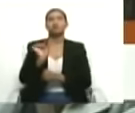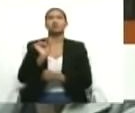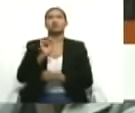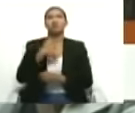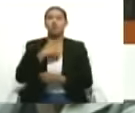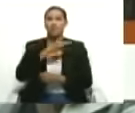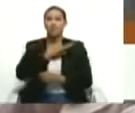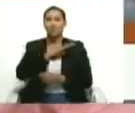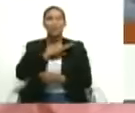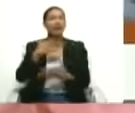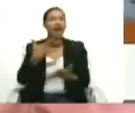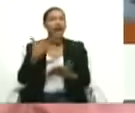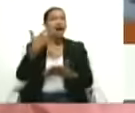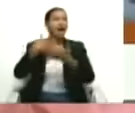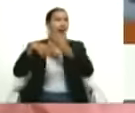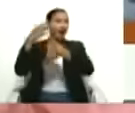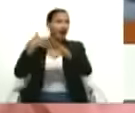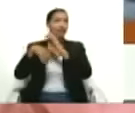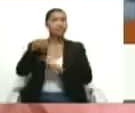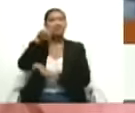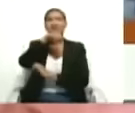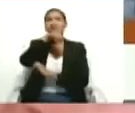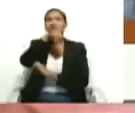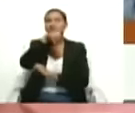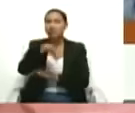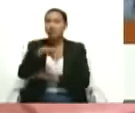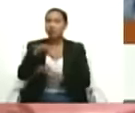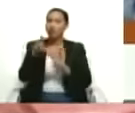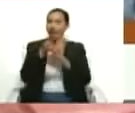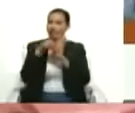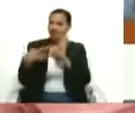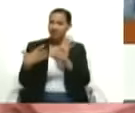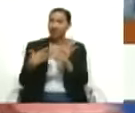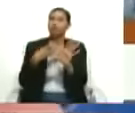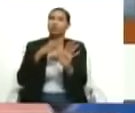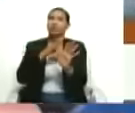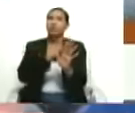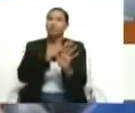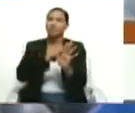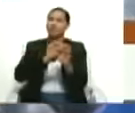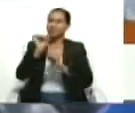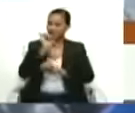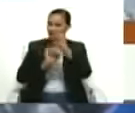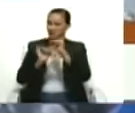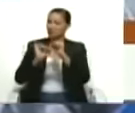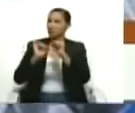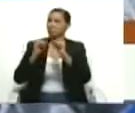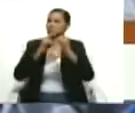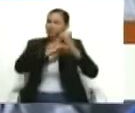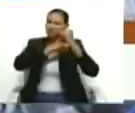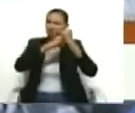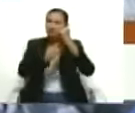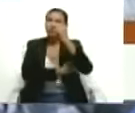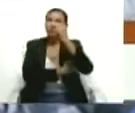razones históricas, con el derecho que nos asiste, defenderlo con mucha fuerza.